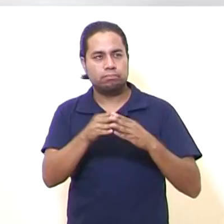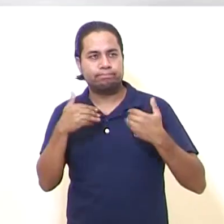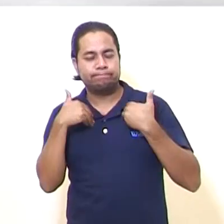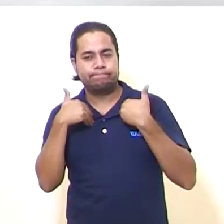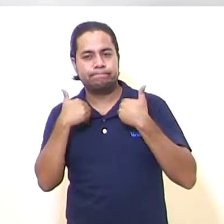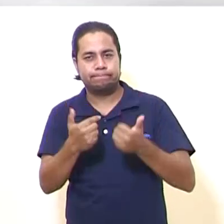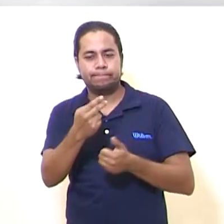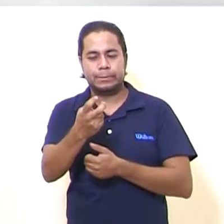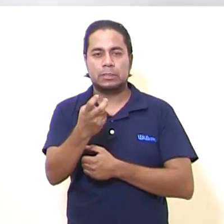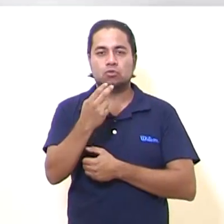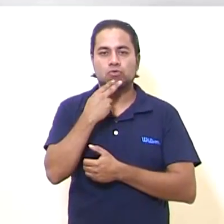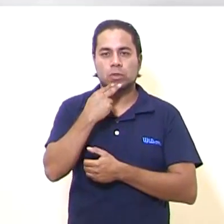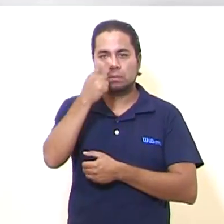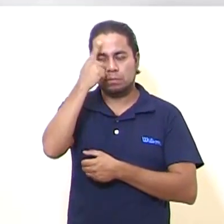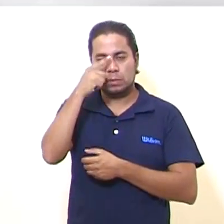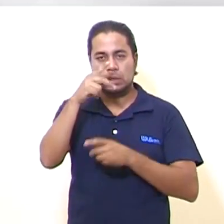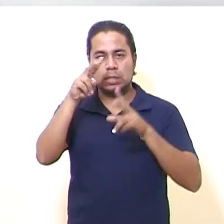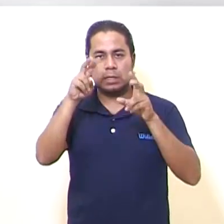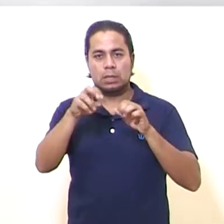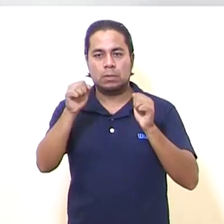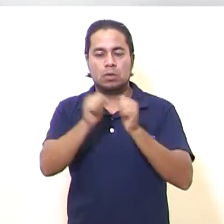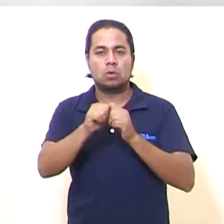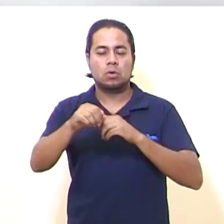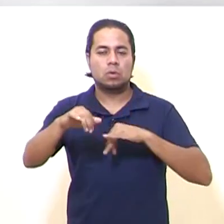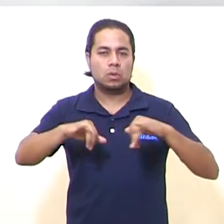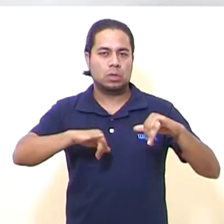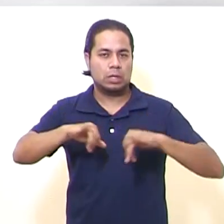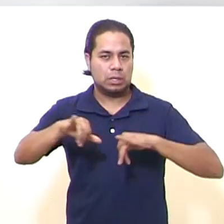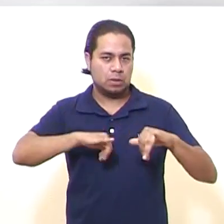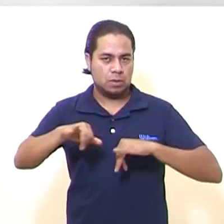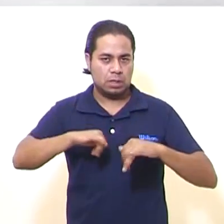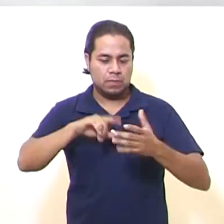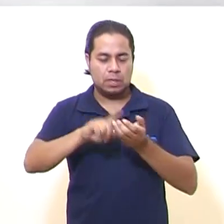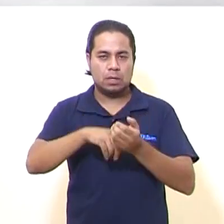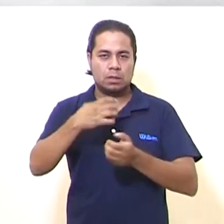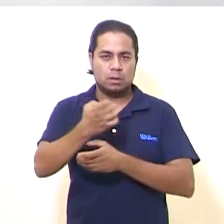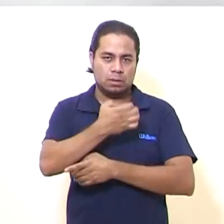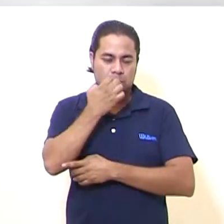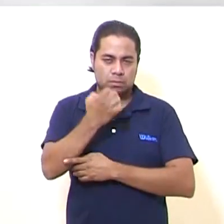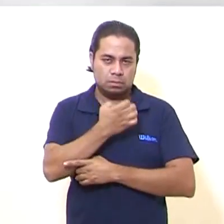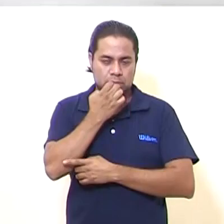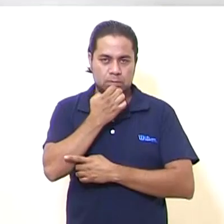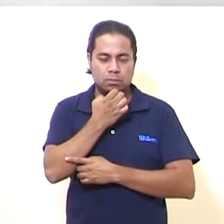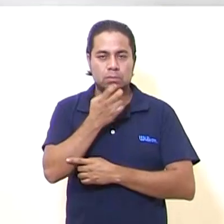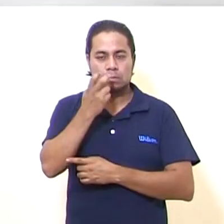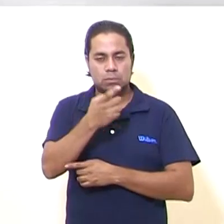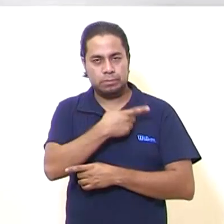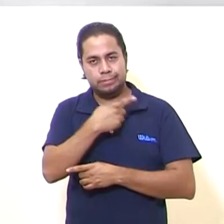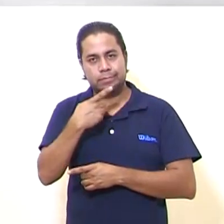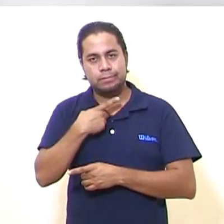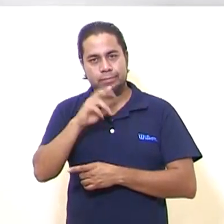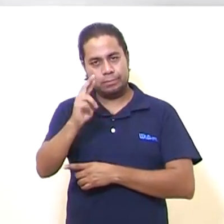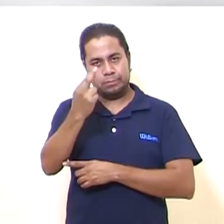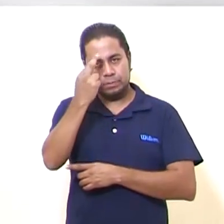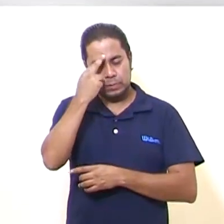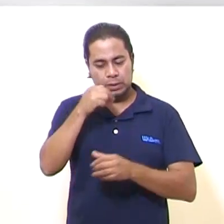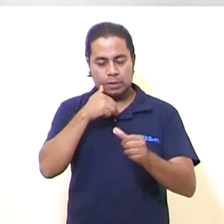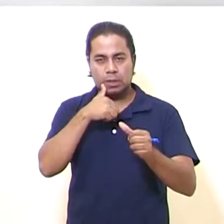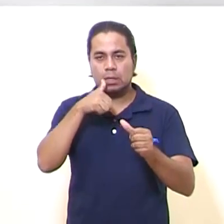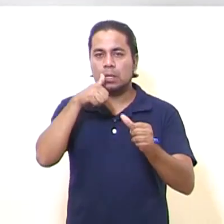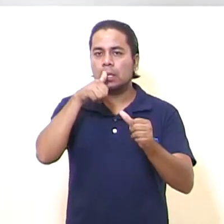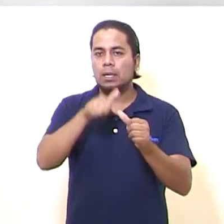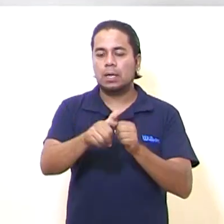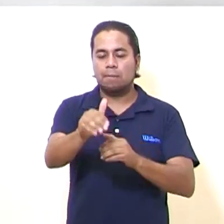servir mucho en tu materia de geografía en la escuela. Para ello, tienes que recordar que las mayúsculas son